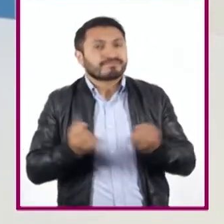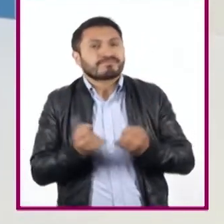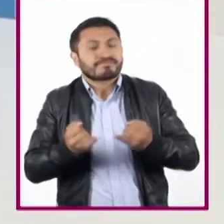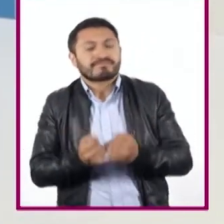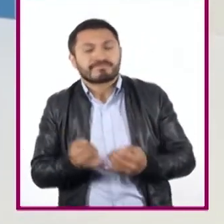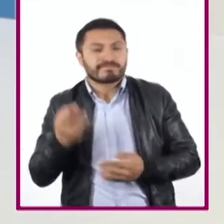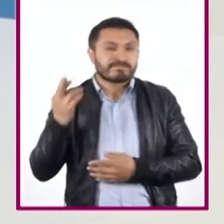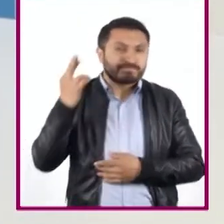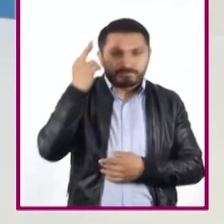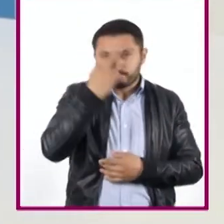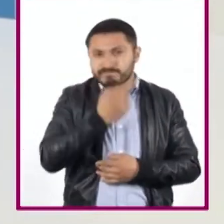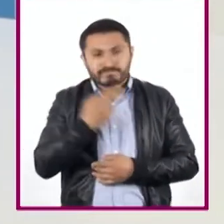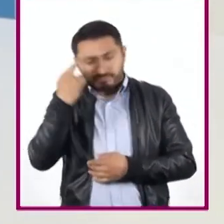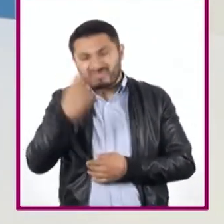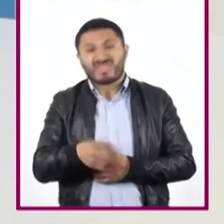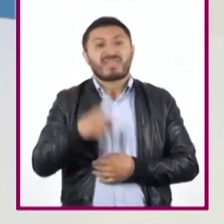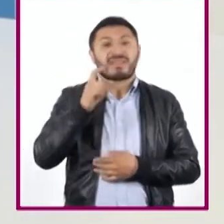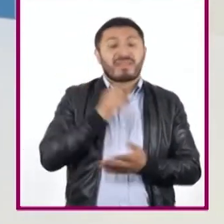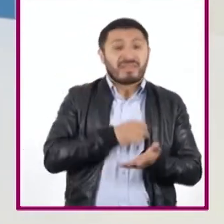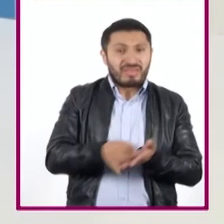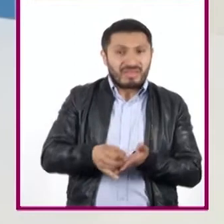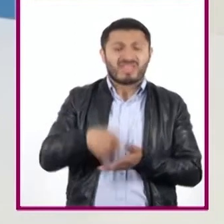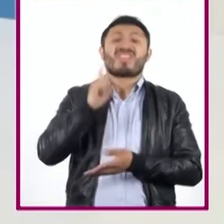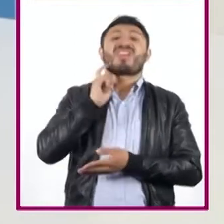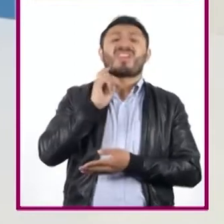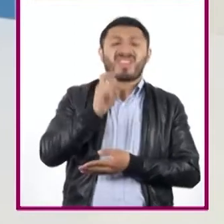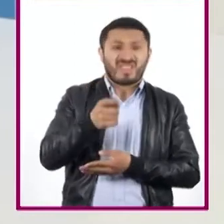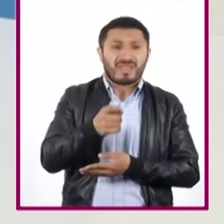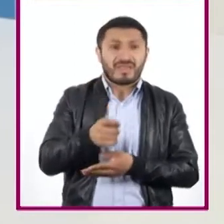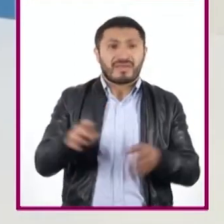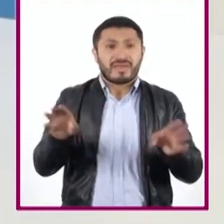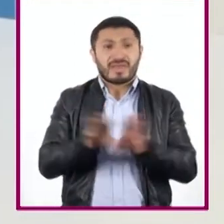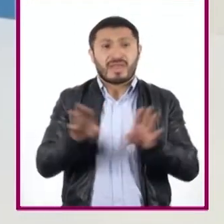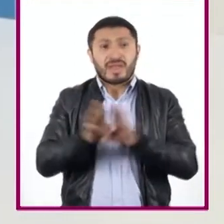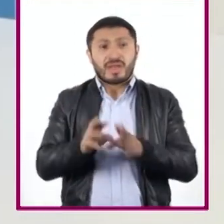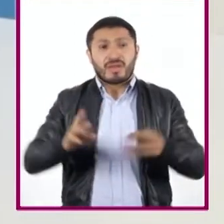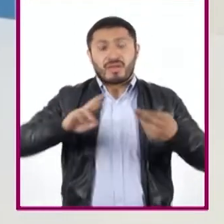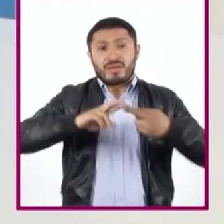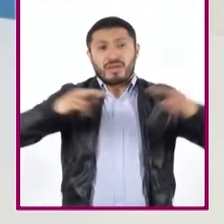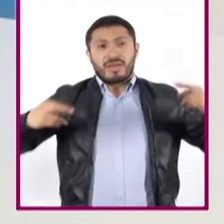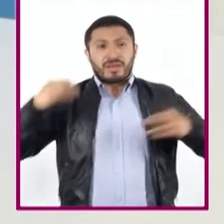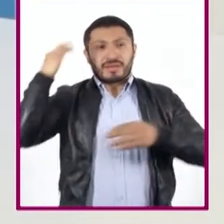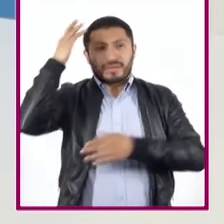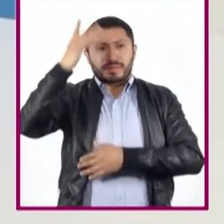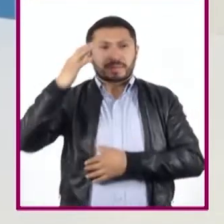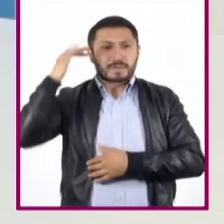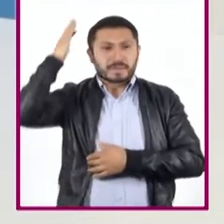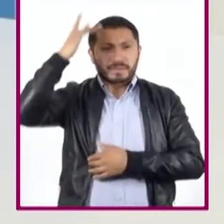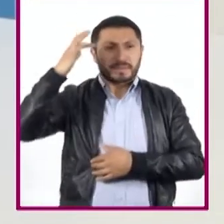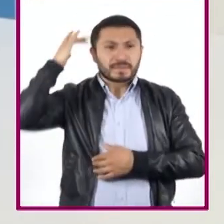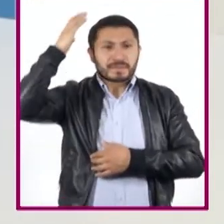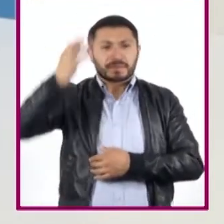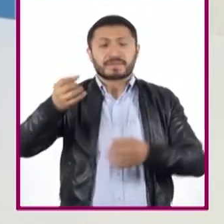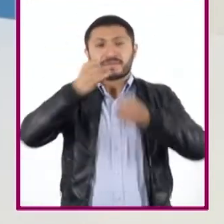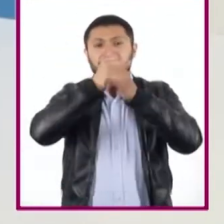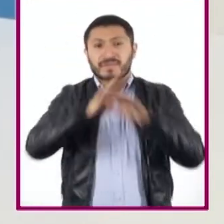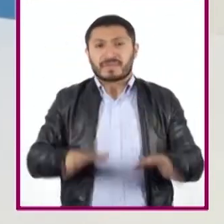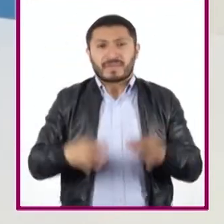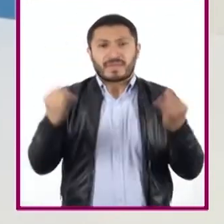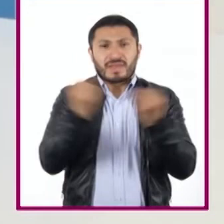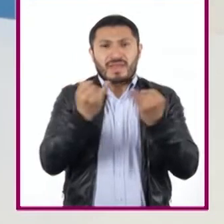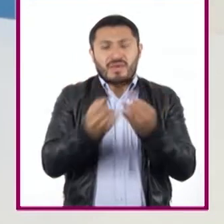examinará qué es la toma de decisiones y su relación con el análisis crítico de la información.